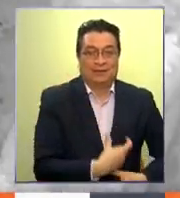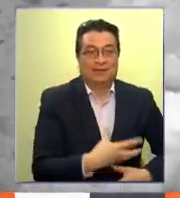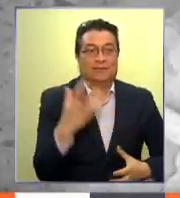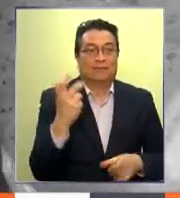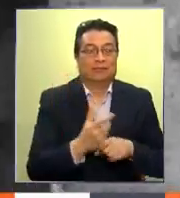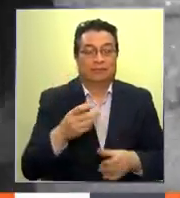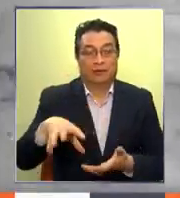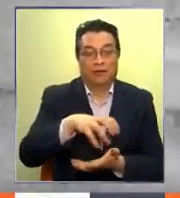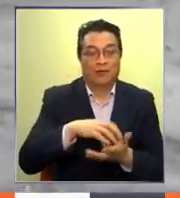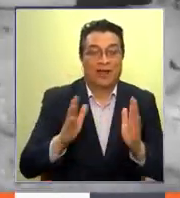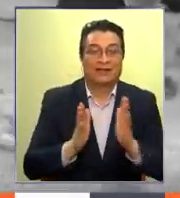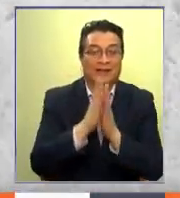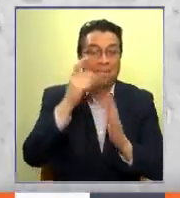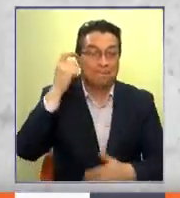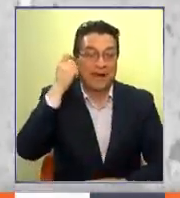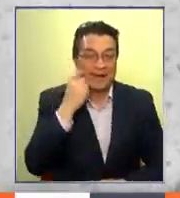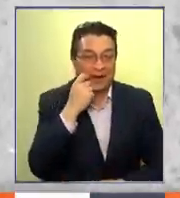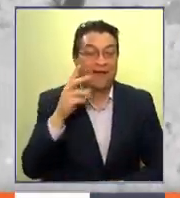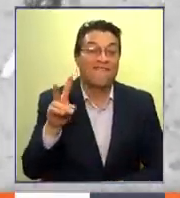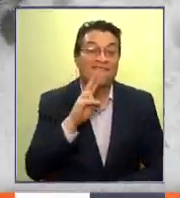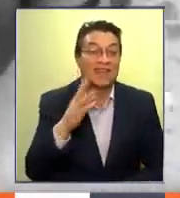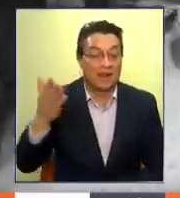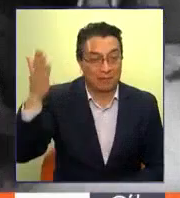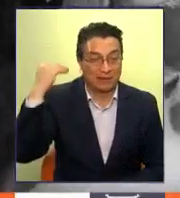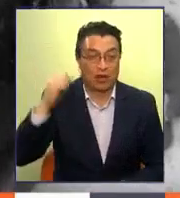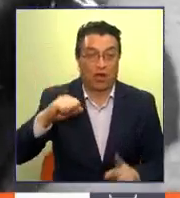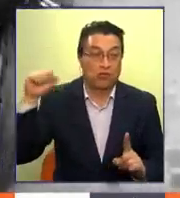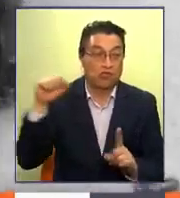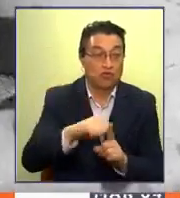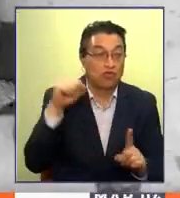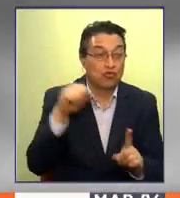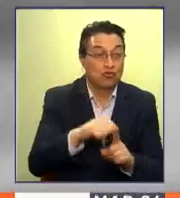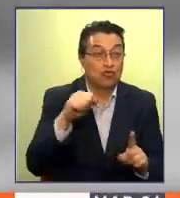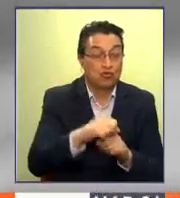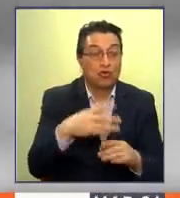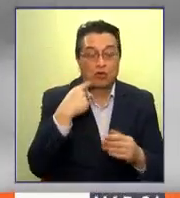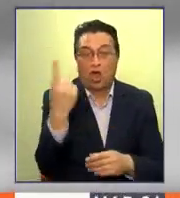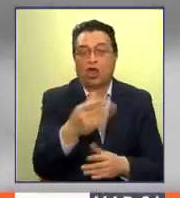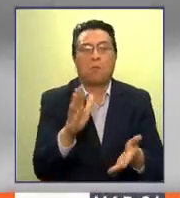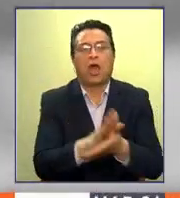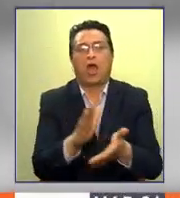San Bernardo el viernes pasado. En medio de la golpiza hubo hasta aplausos.